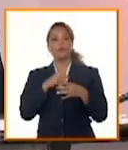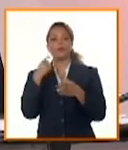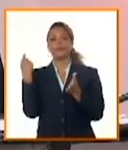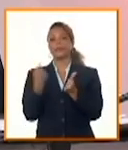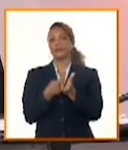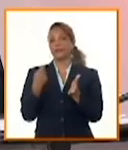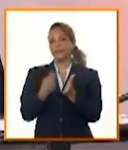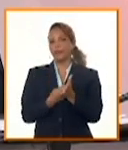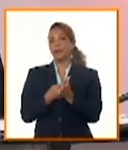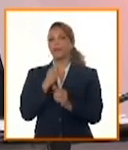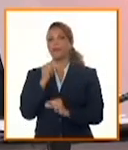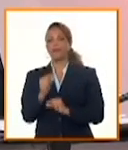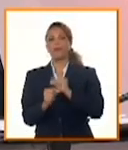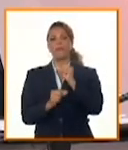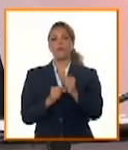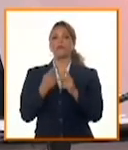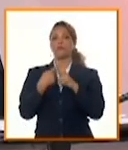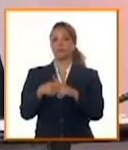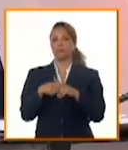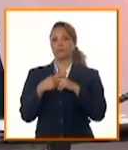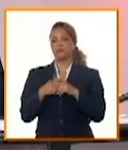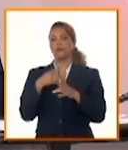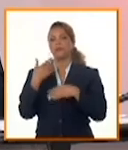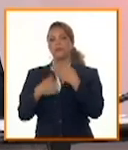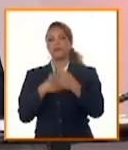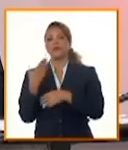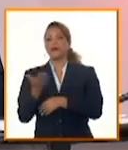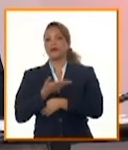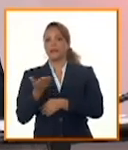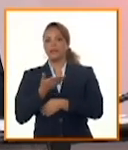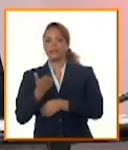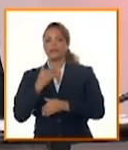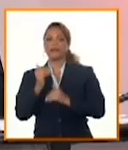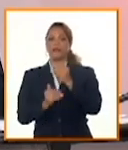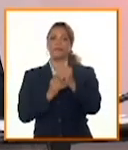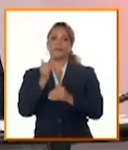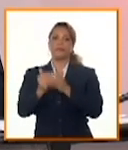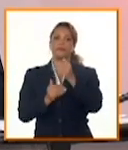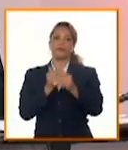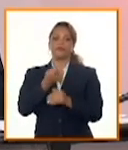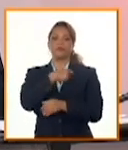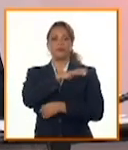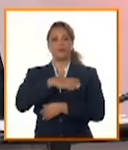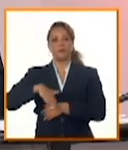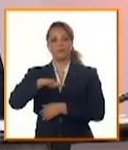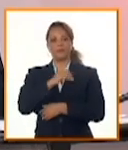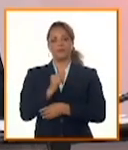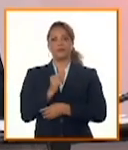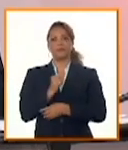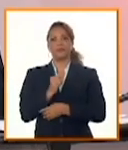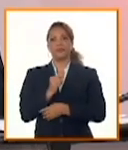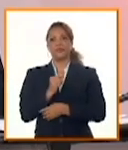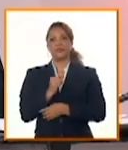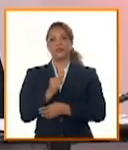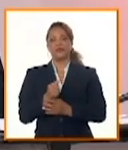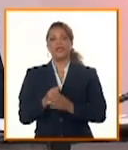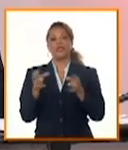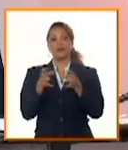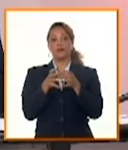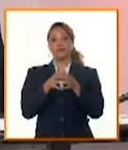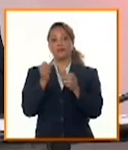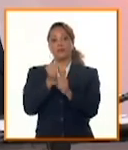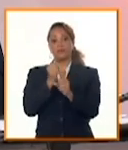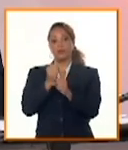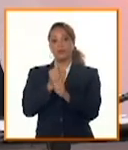que están haciendo y que permiten aquilatar Cómo va este proceso en sus primeros días nuestro equipo de trabajo